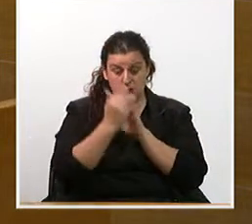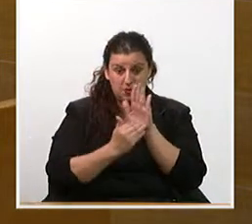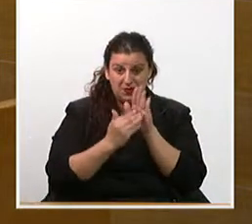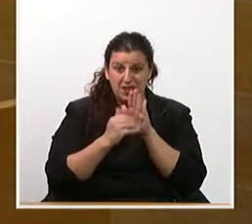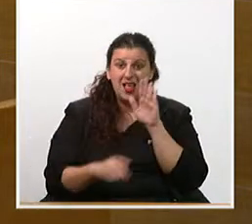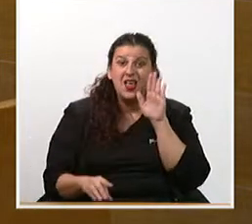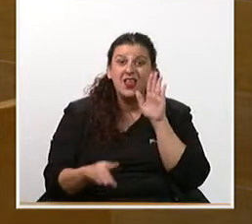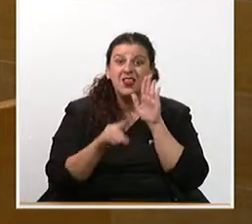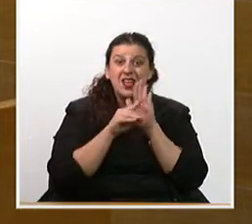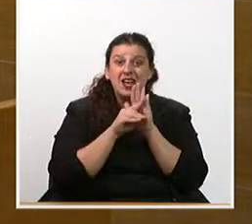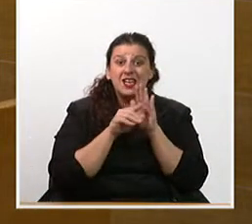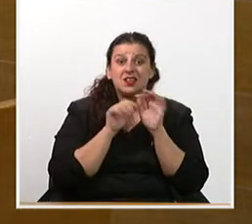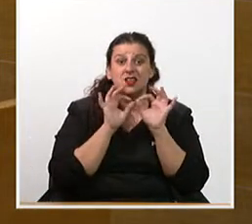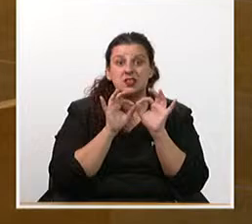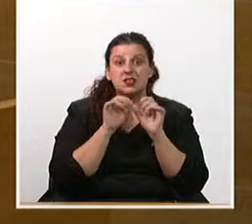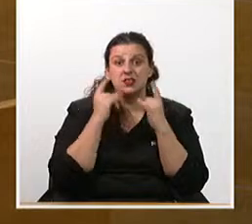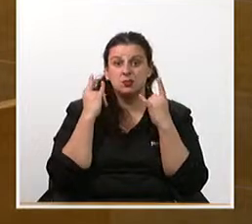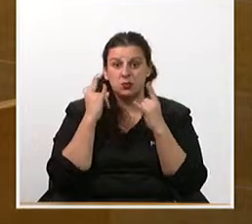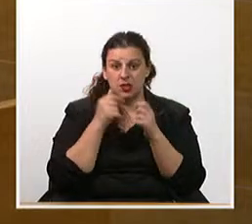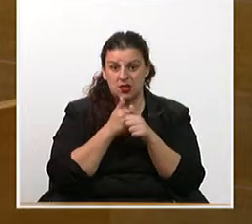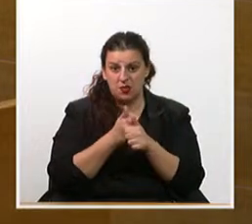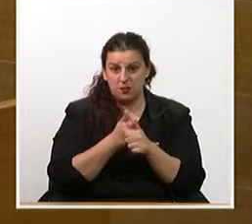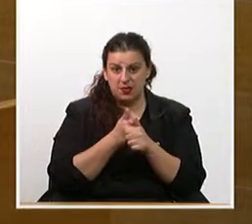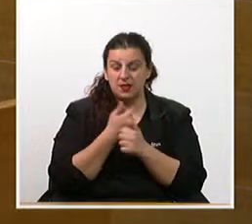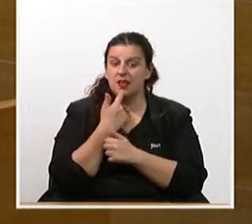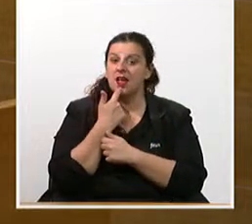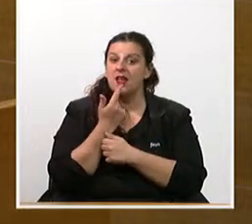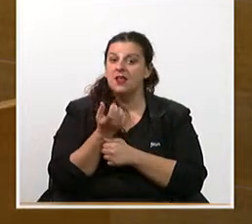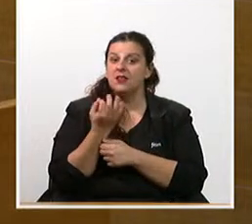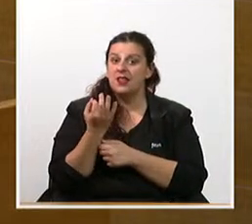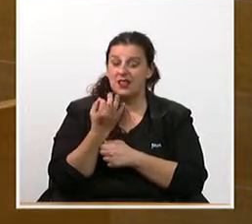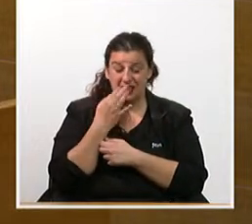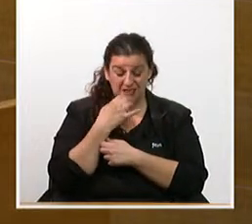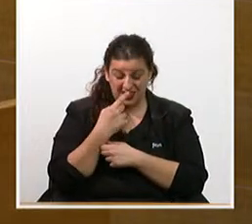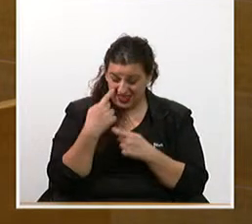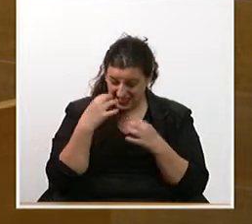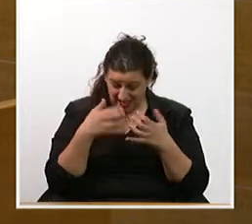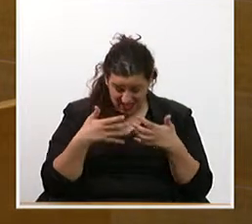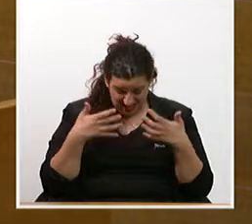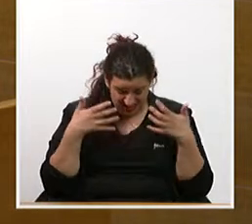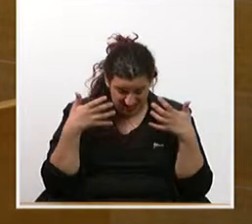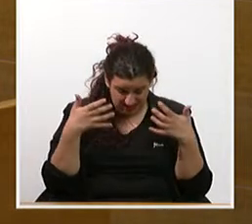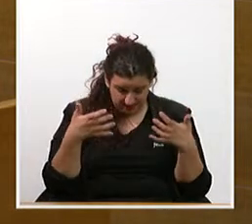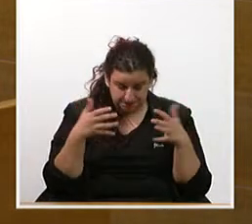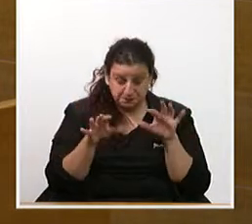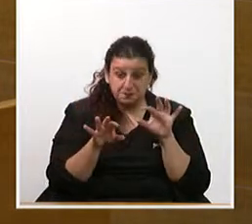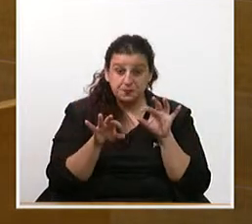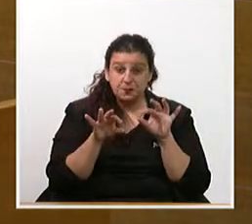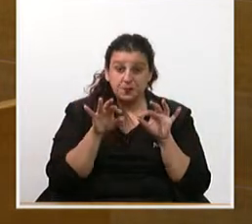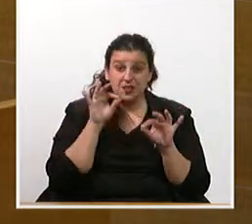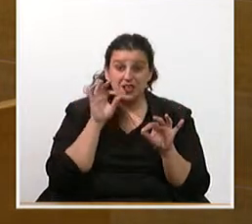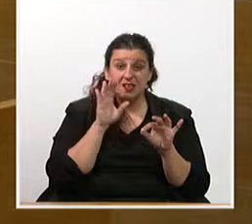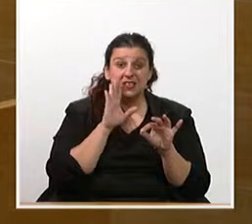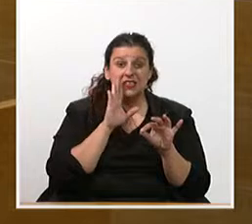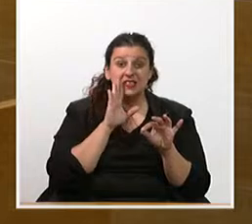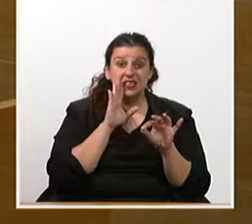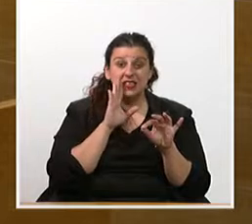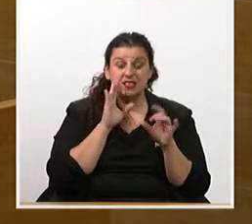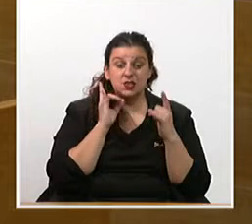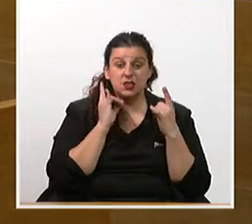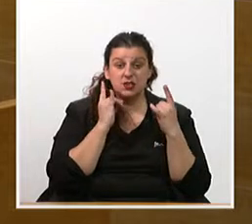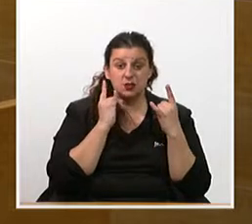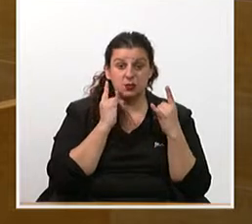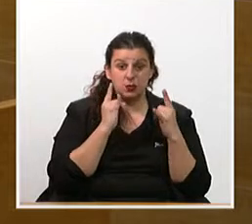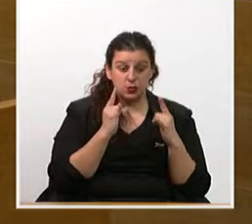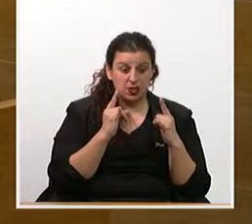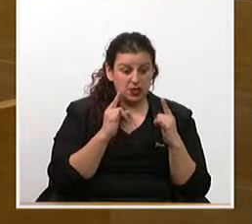de dependencia del botanic en la que decía literalmente literalmente que las decisiones adoptadas por el el botanic